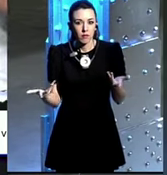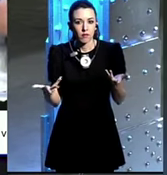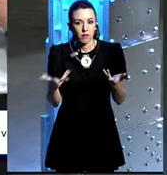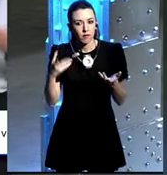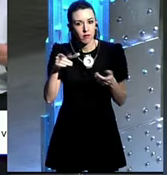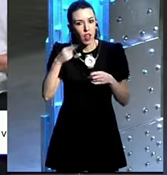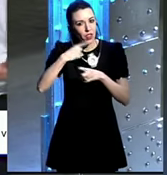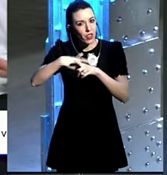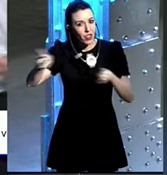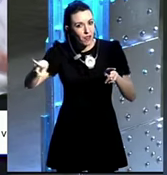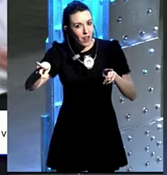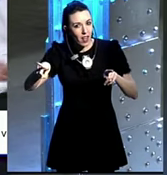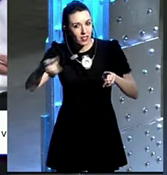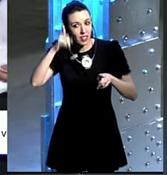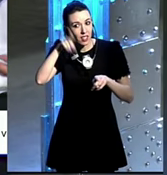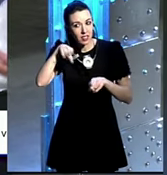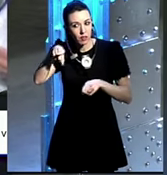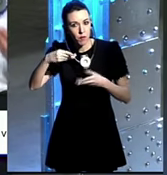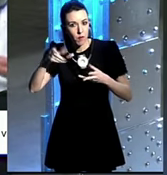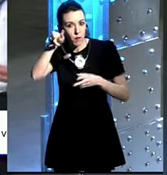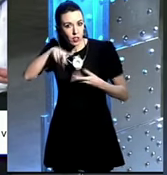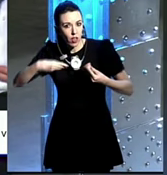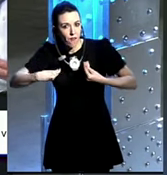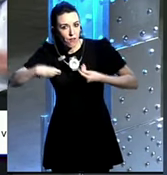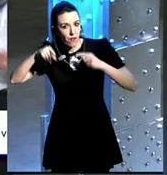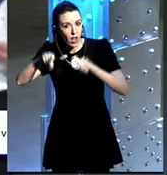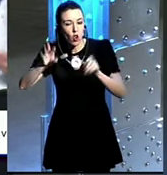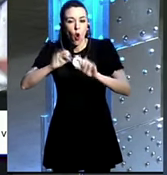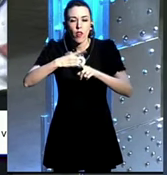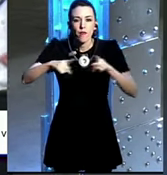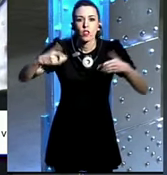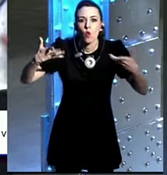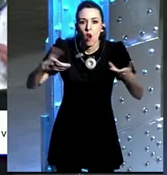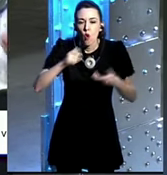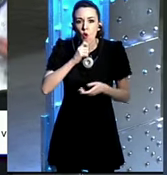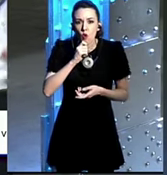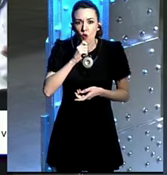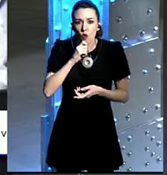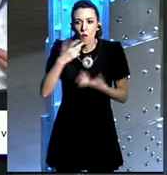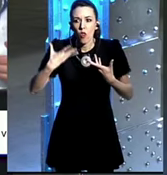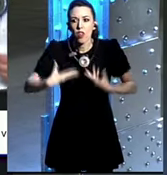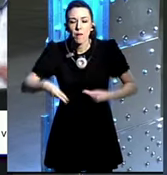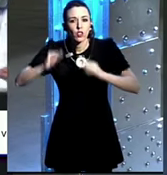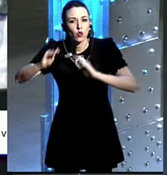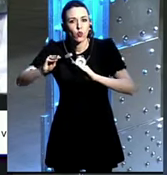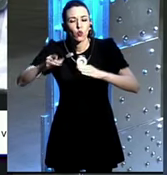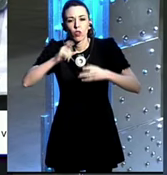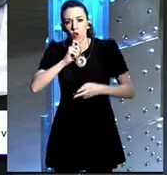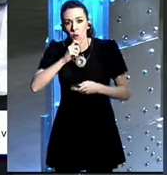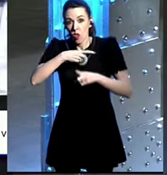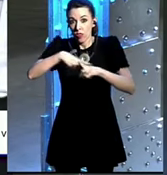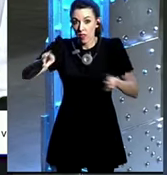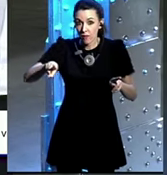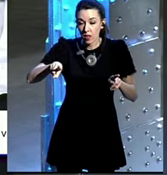¿Son distintos, por tanto, los que están allí? ¿O qué diferencias hay? ¿O cómo es su depresión? ¿Se diferencia de la que